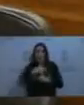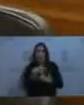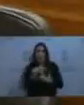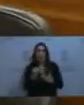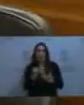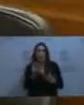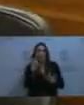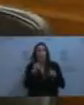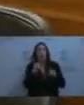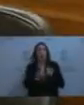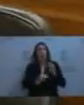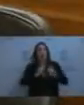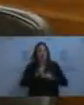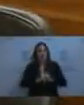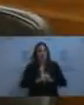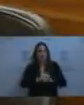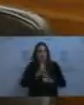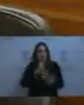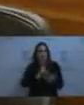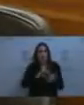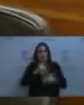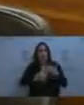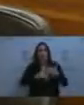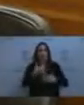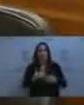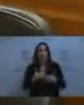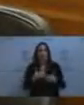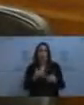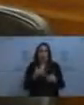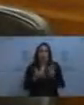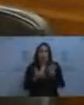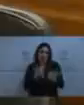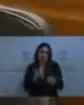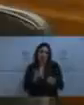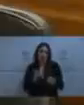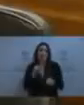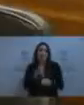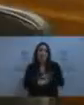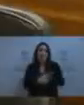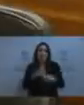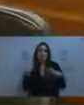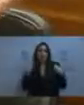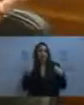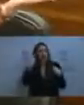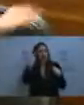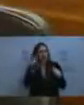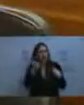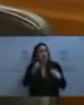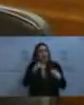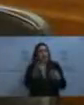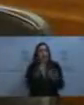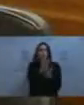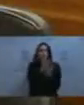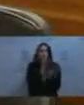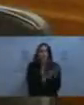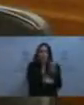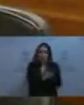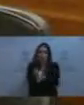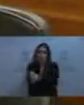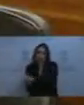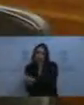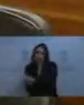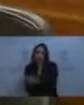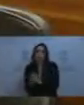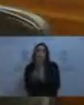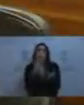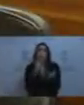cumplimiento de estas normas en los procesos de selección que pongan en marcha. Además, la Consejería de Hacienda, como sabe, tiene que también emitir informes cuando se va a